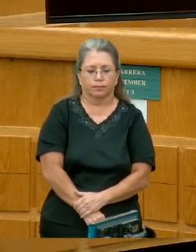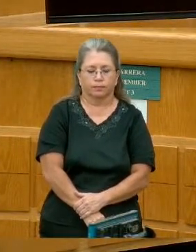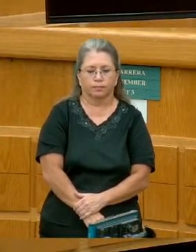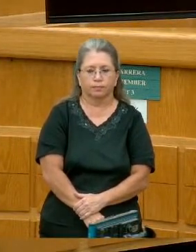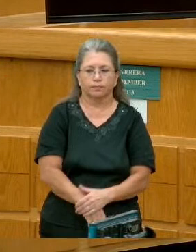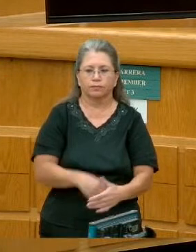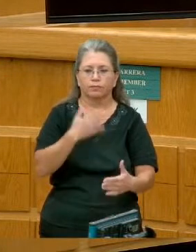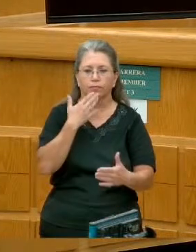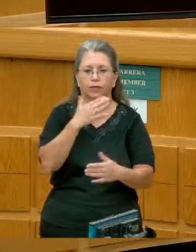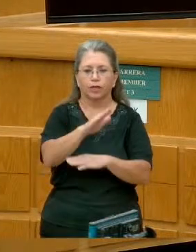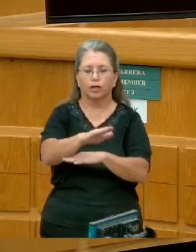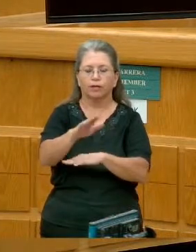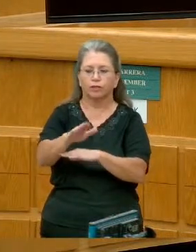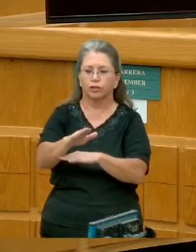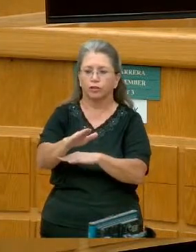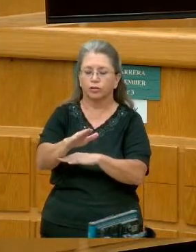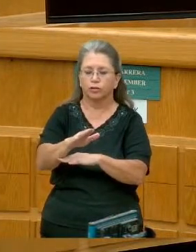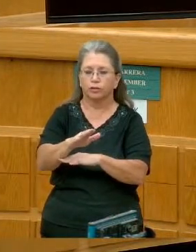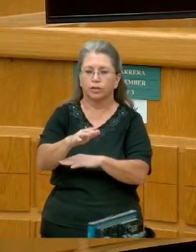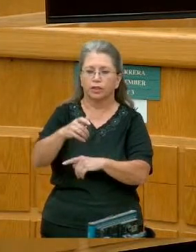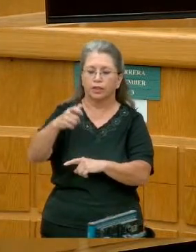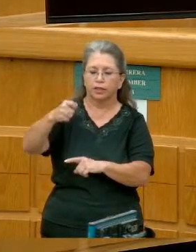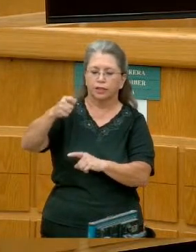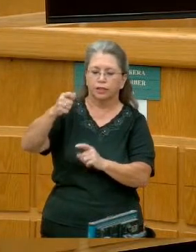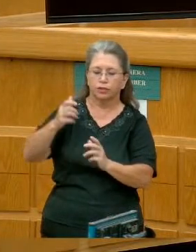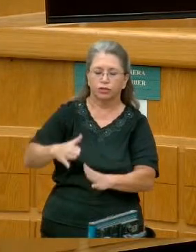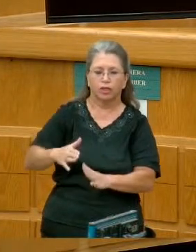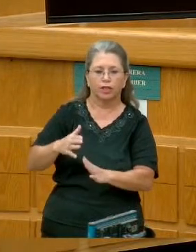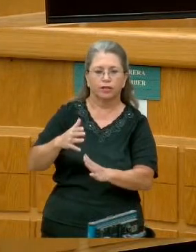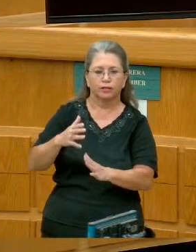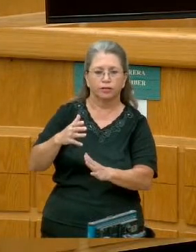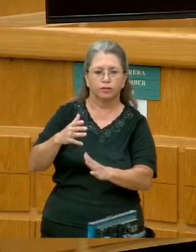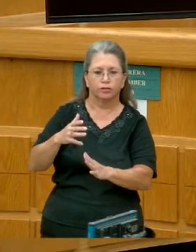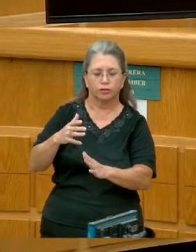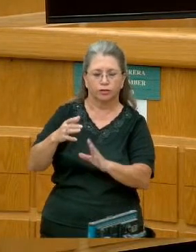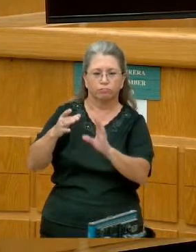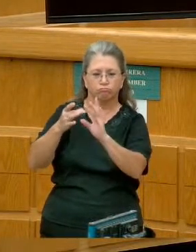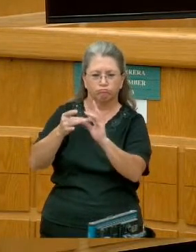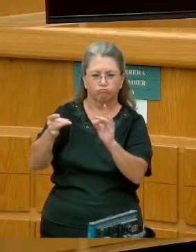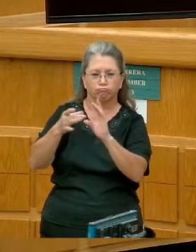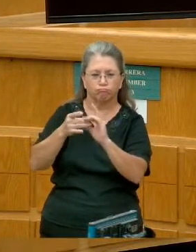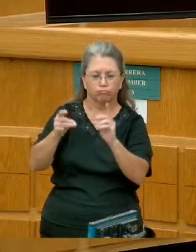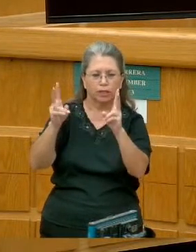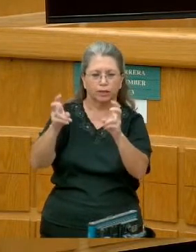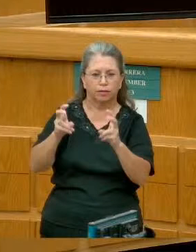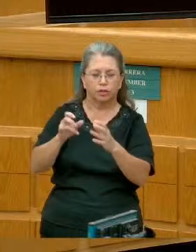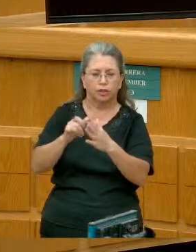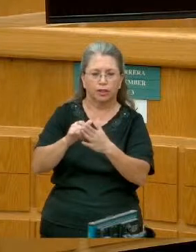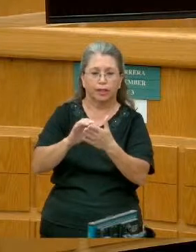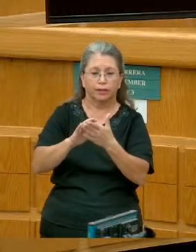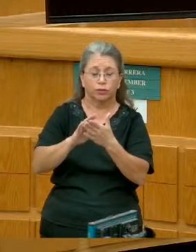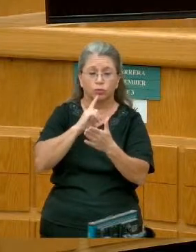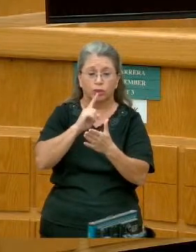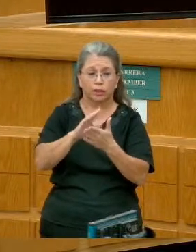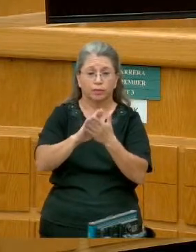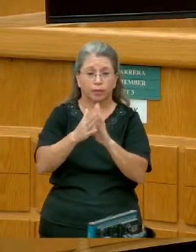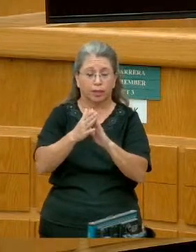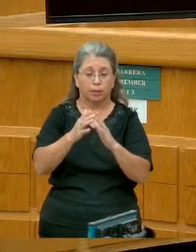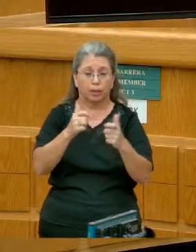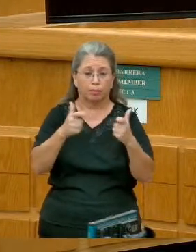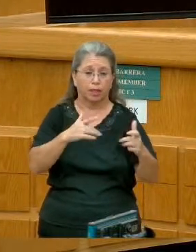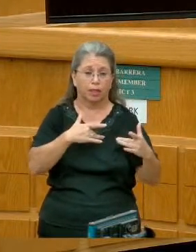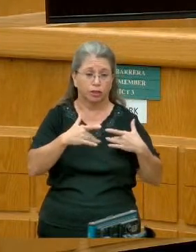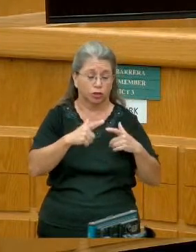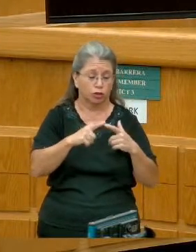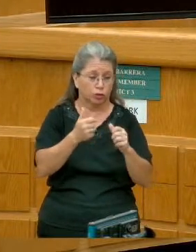Good afternoon. The judge touched on a subject that's getting nearer and dearer to the hearts of everybody, and that is the idea